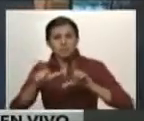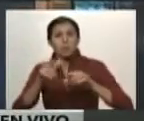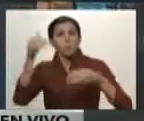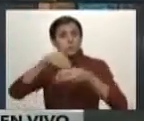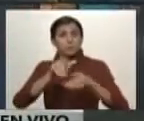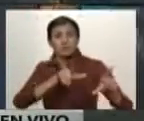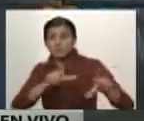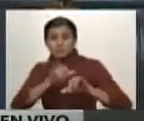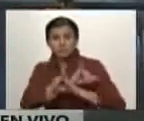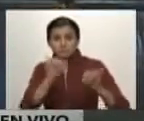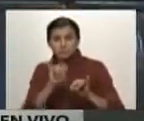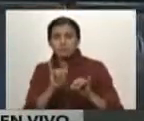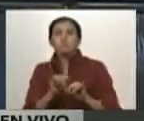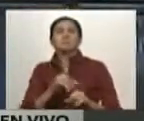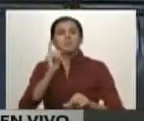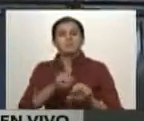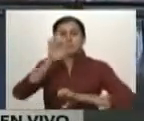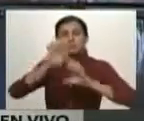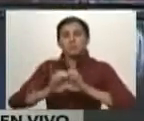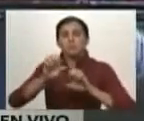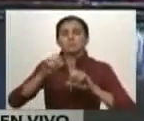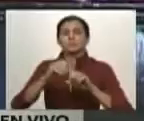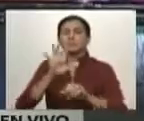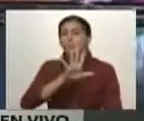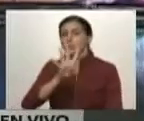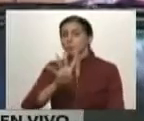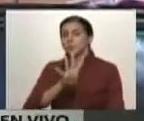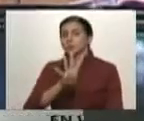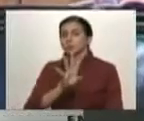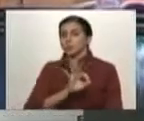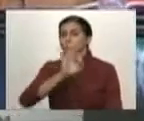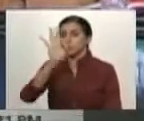propuesta del comandante chávez así quedó